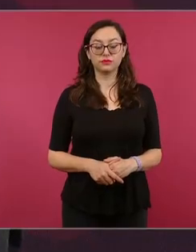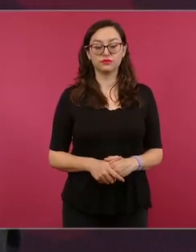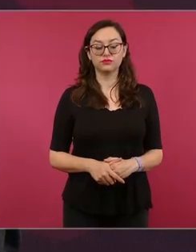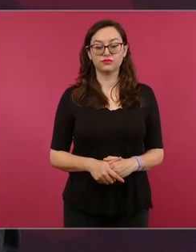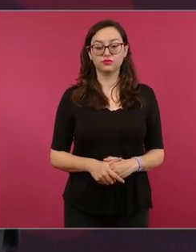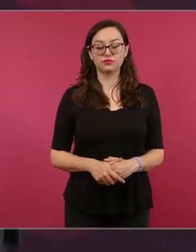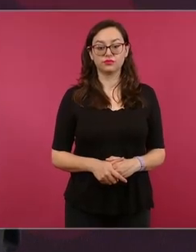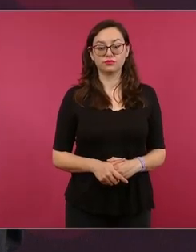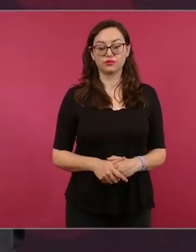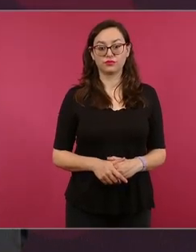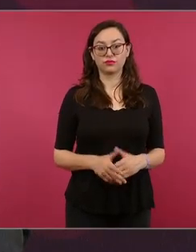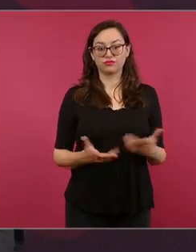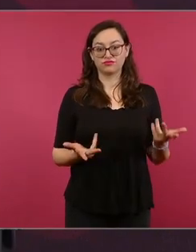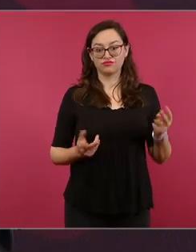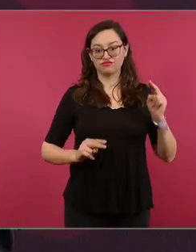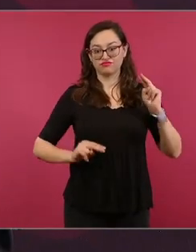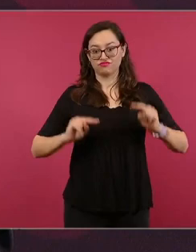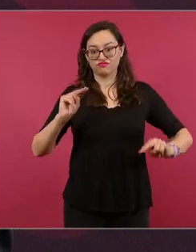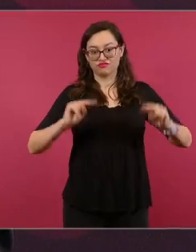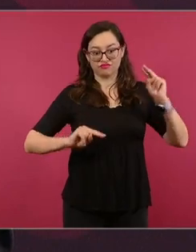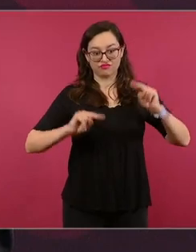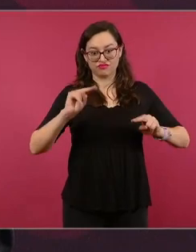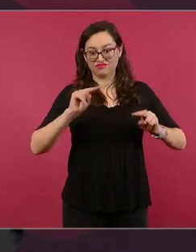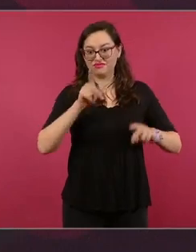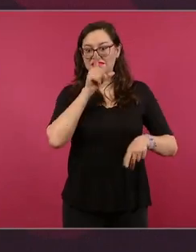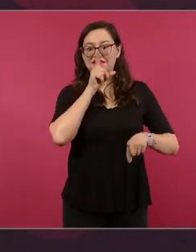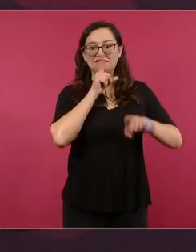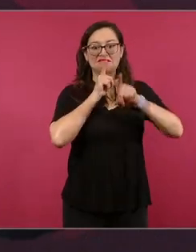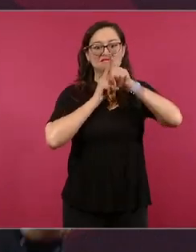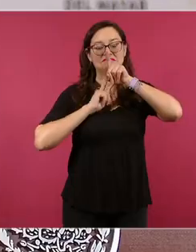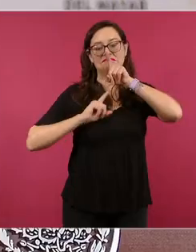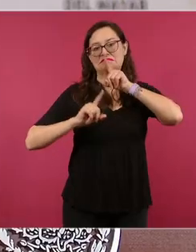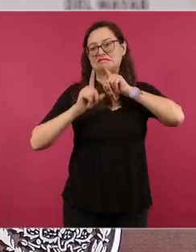de mentiras para